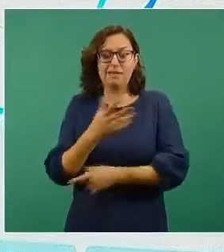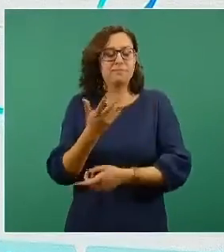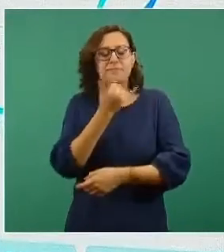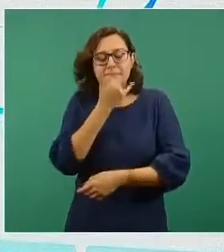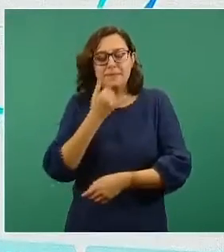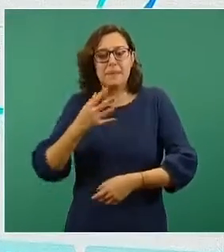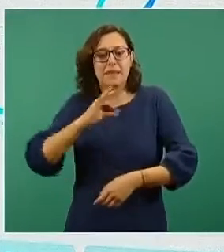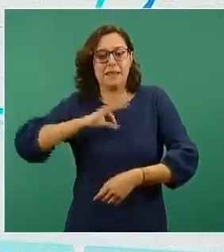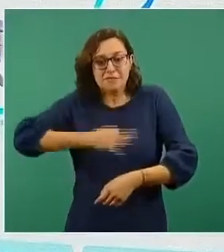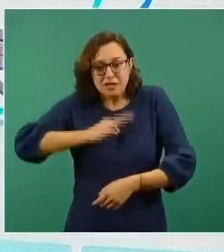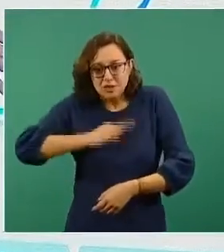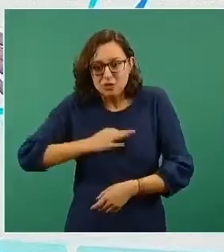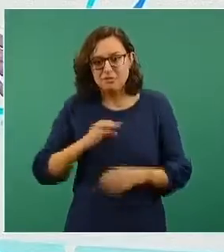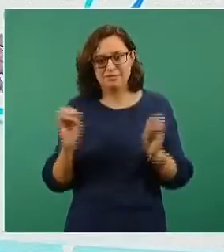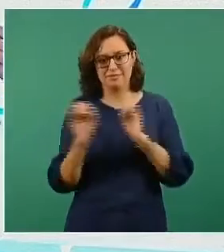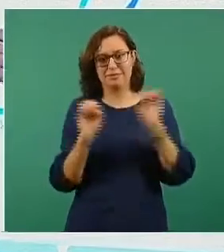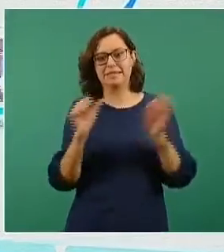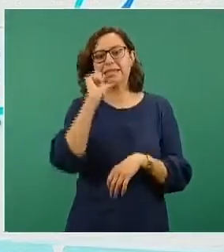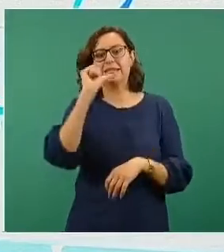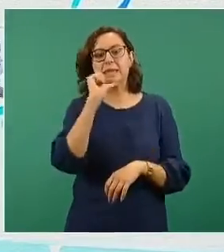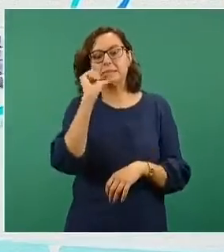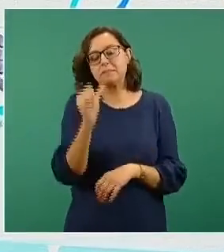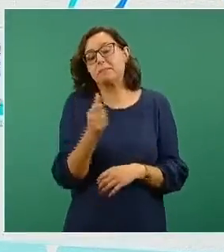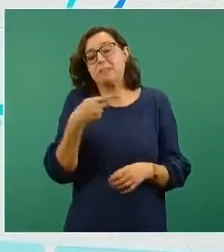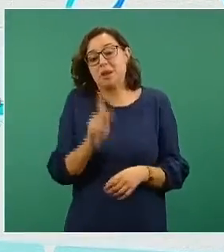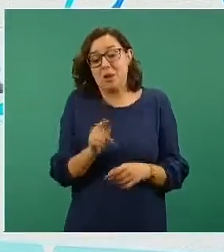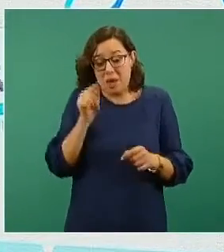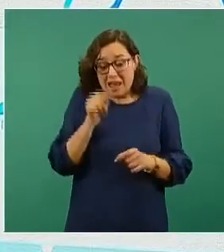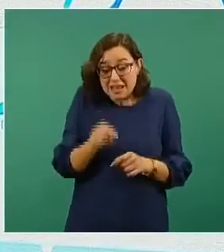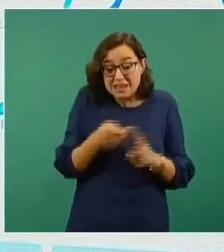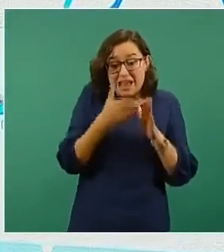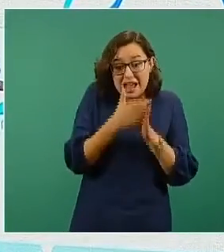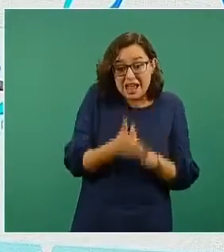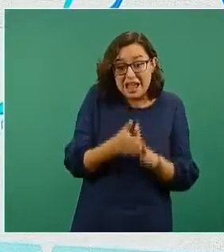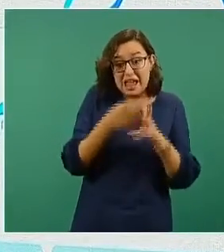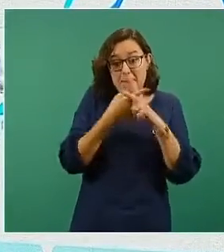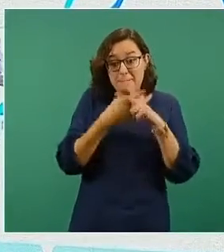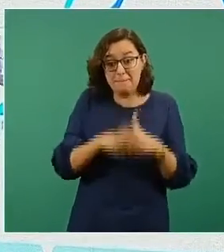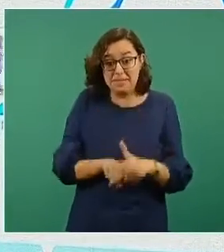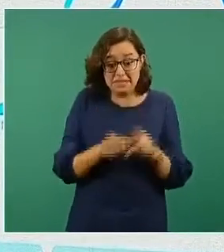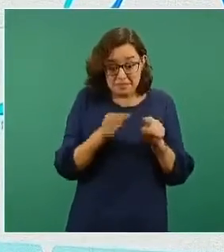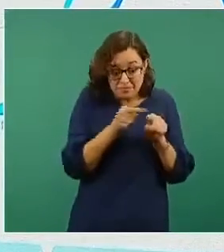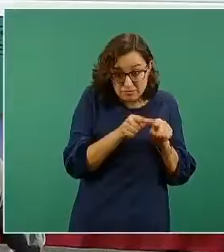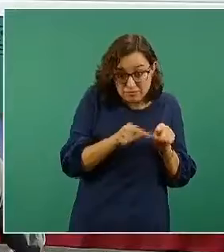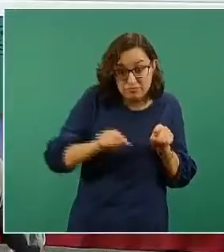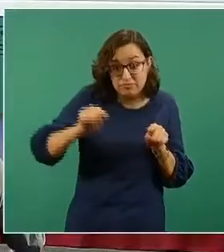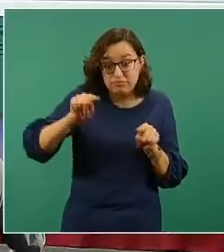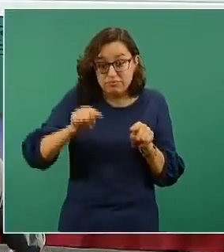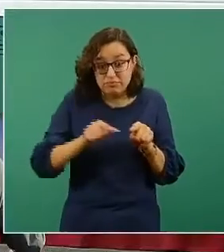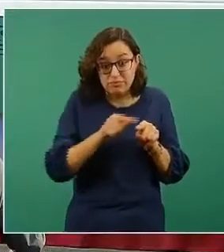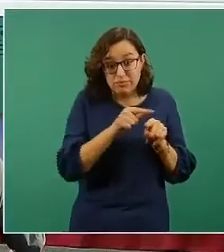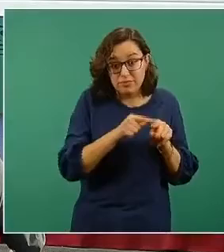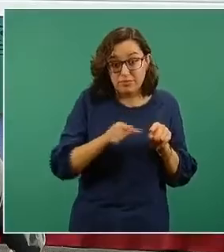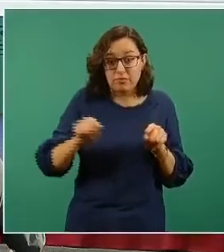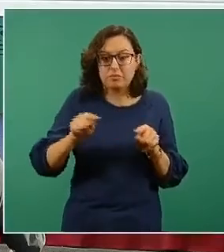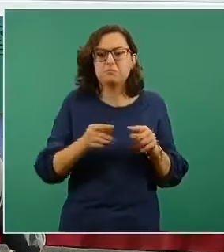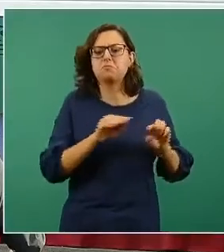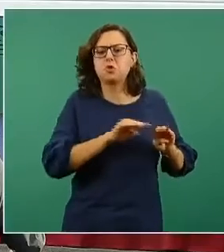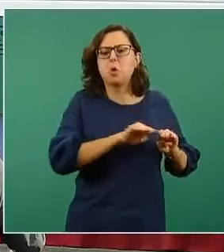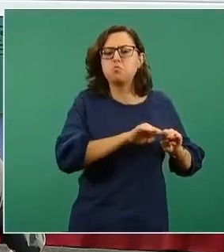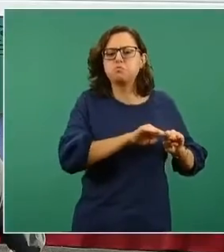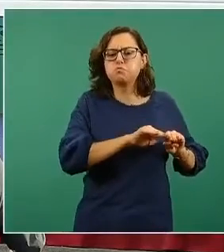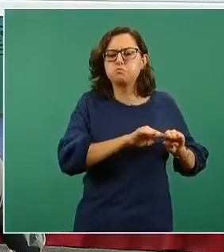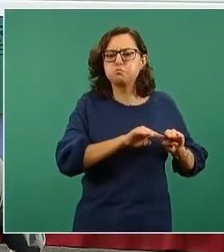es un elemento técnico que se llama el punto de inflexión. Y vean ustedes, gráficamente, la velocidad de cambio